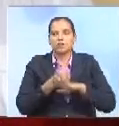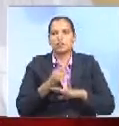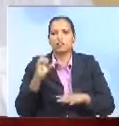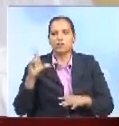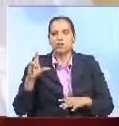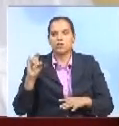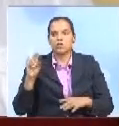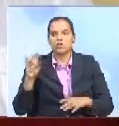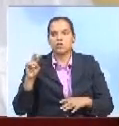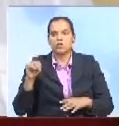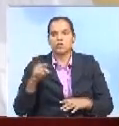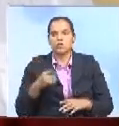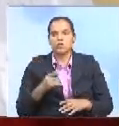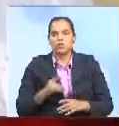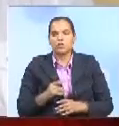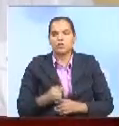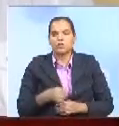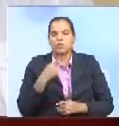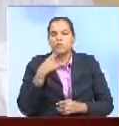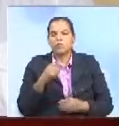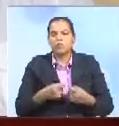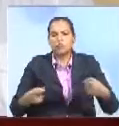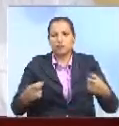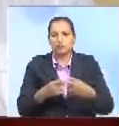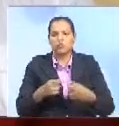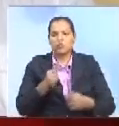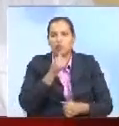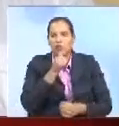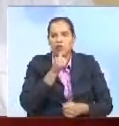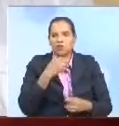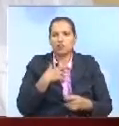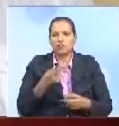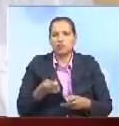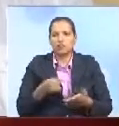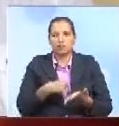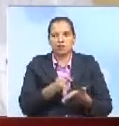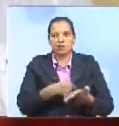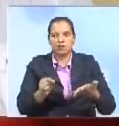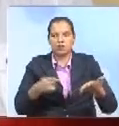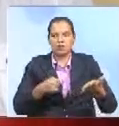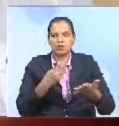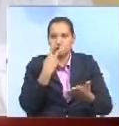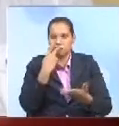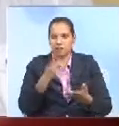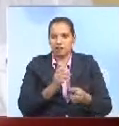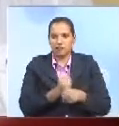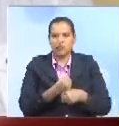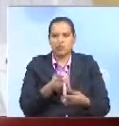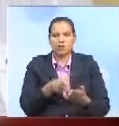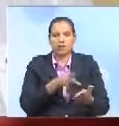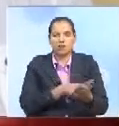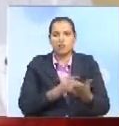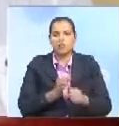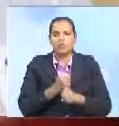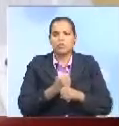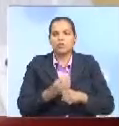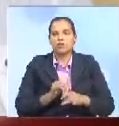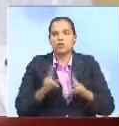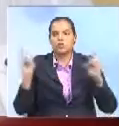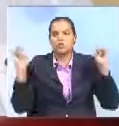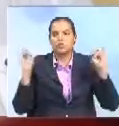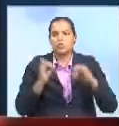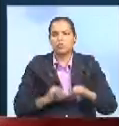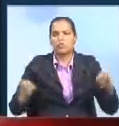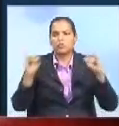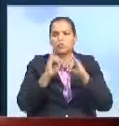nuestro editor provincial. Con su grupo de periodistas siempre califican y hacen una agenda que tratan de abarcar los temas más importantes